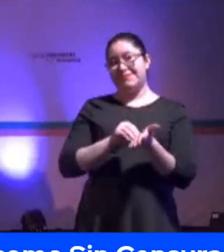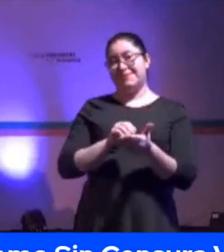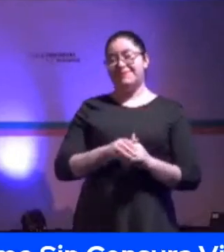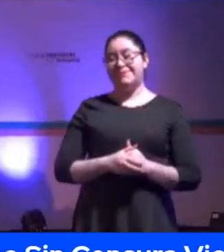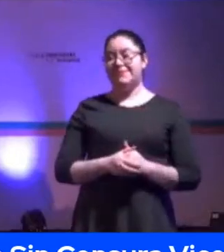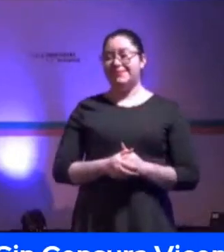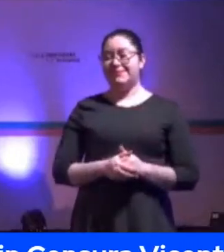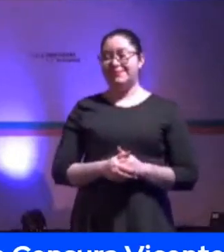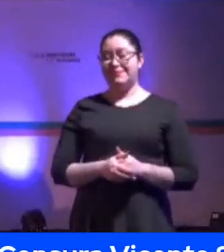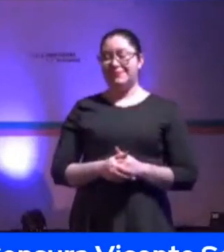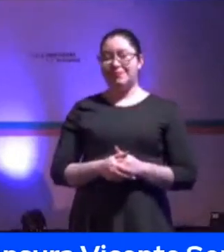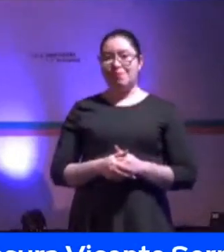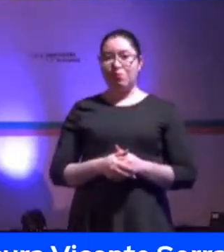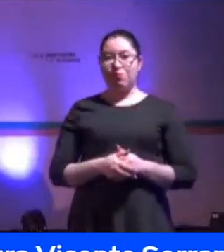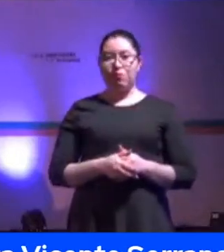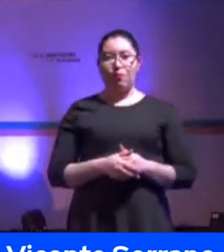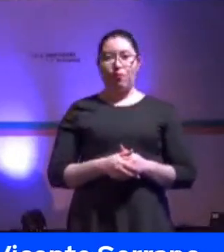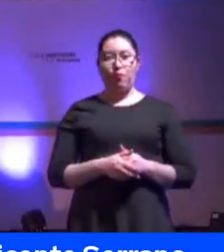Gracias.